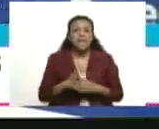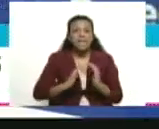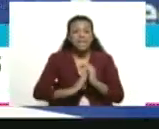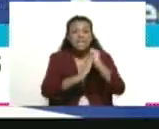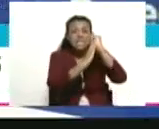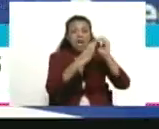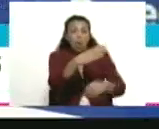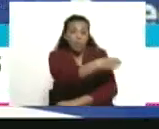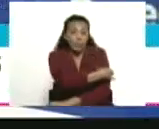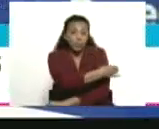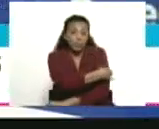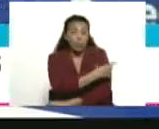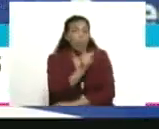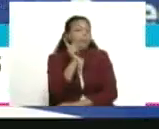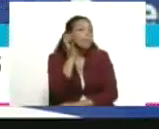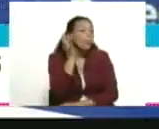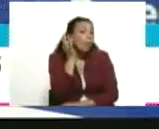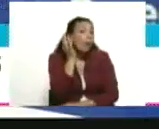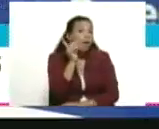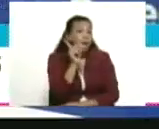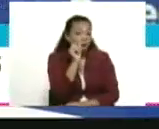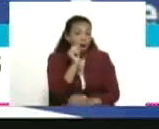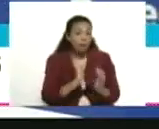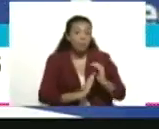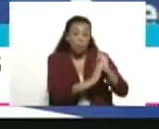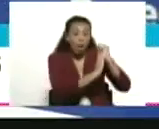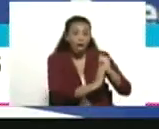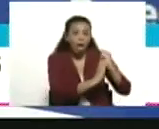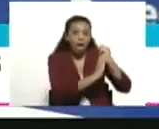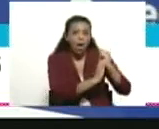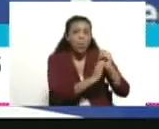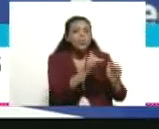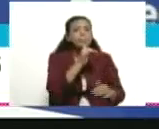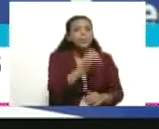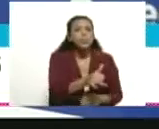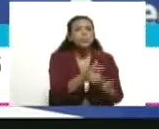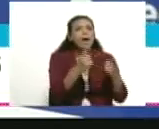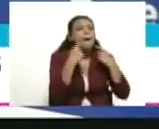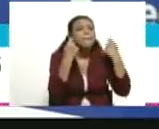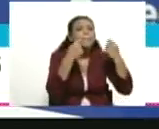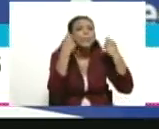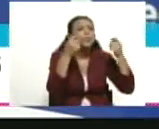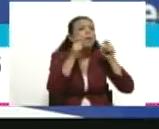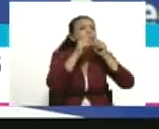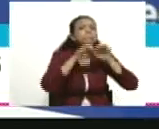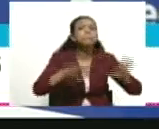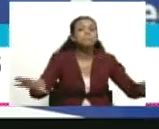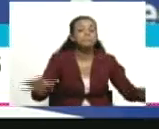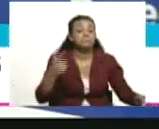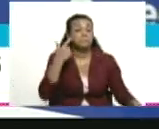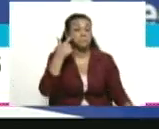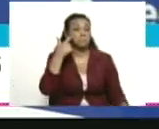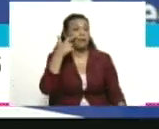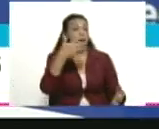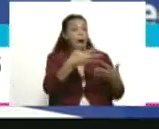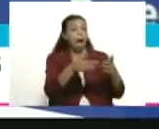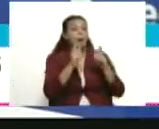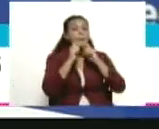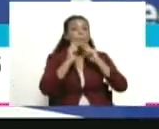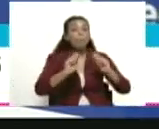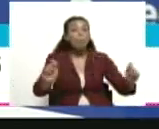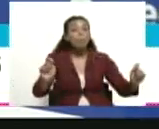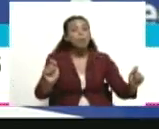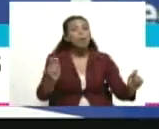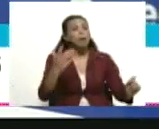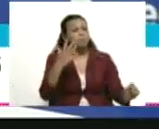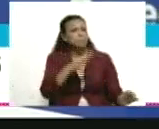lideresa de la oposición, precandidata presidencial, hizo una denuncia pública. Y yo estuve de